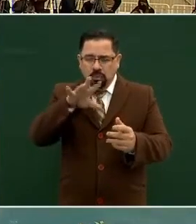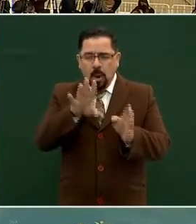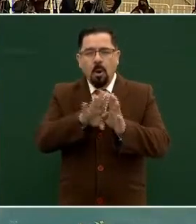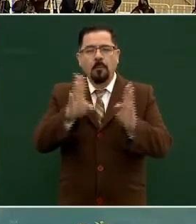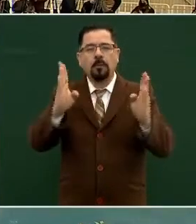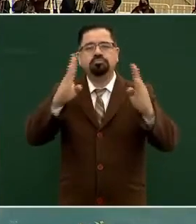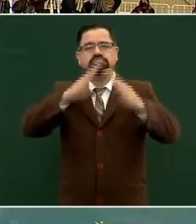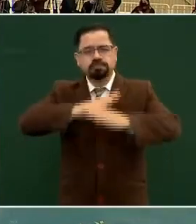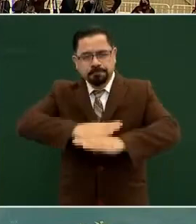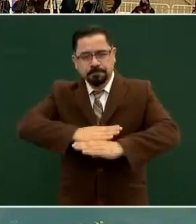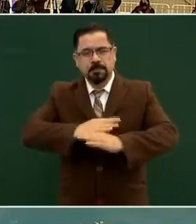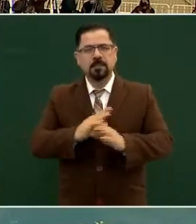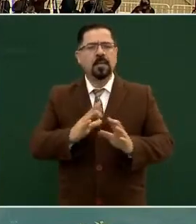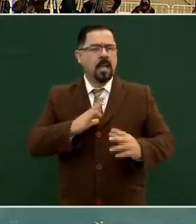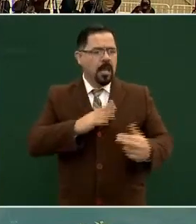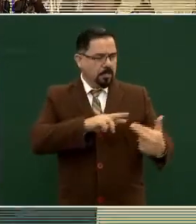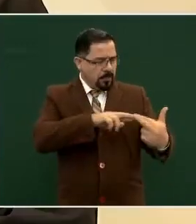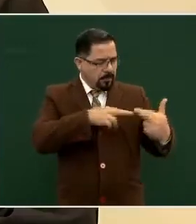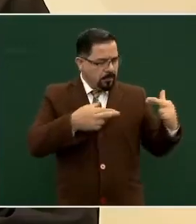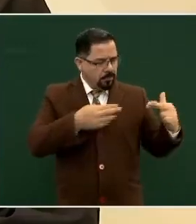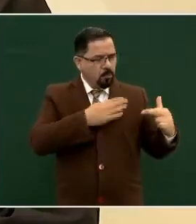buenas relaciones con los 2